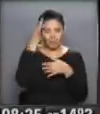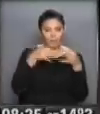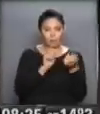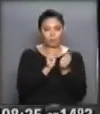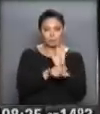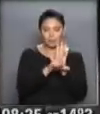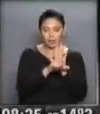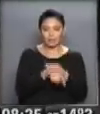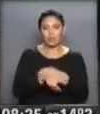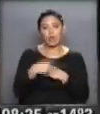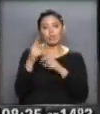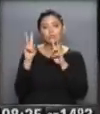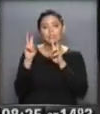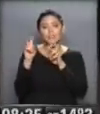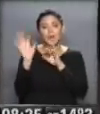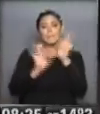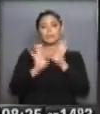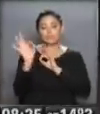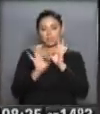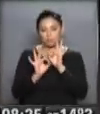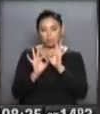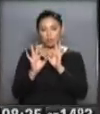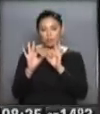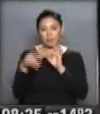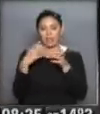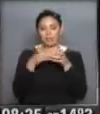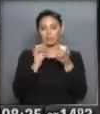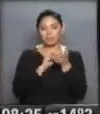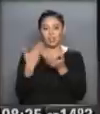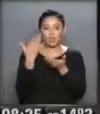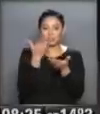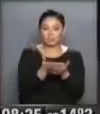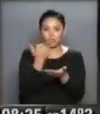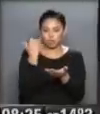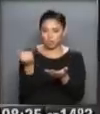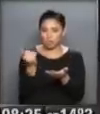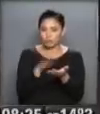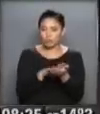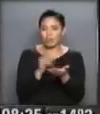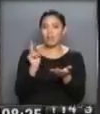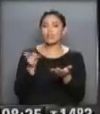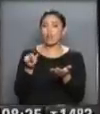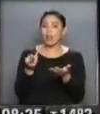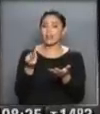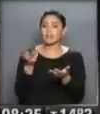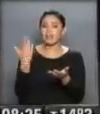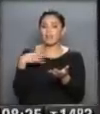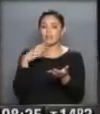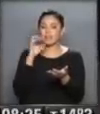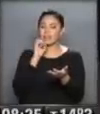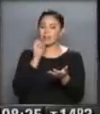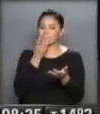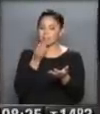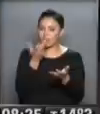el otro tema a discutir el proyecto que ya ingresó al senado Nacional que tiene que ver con un blanqueo de dólares eh Y